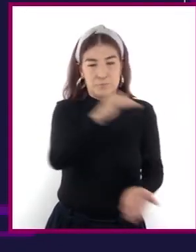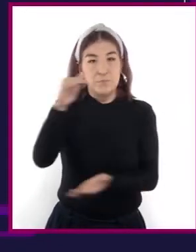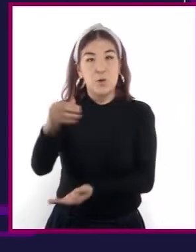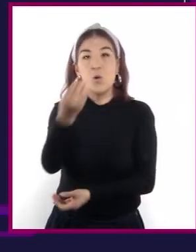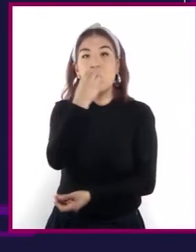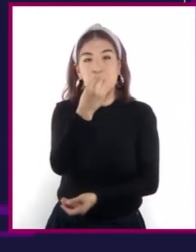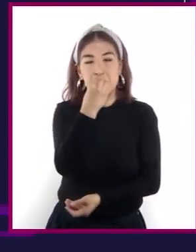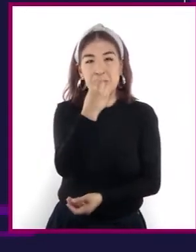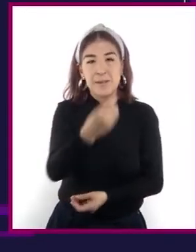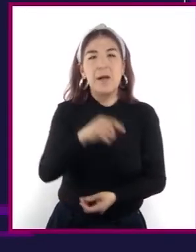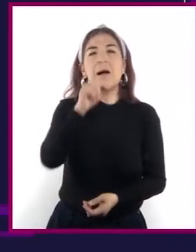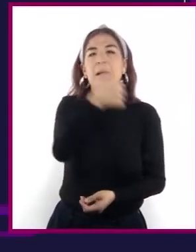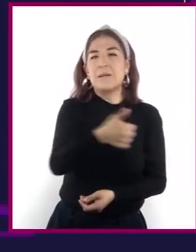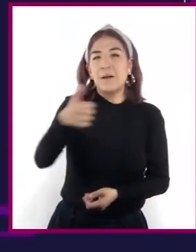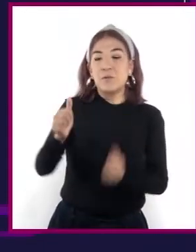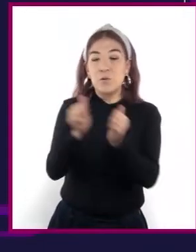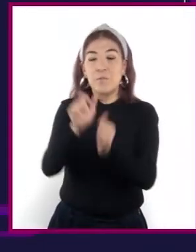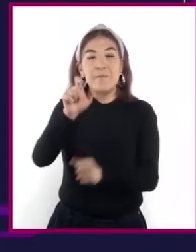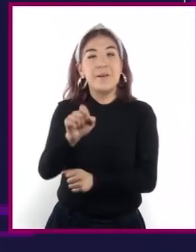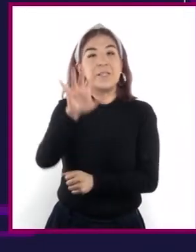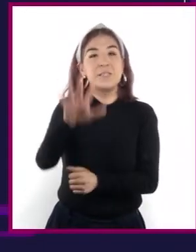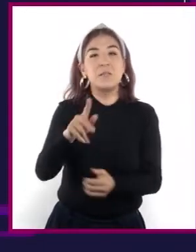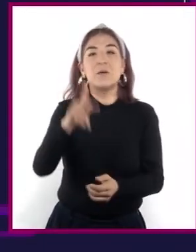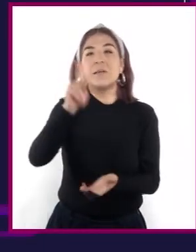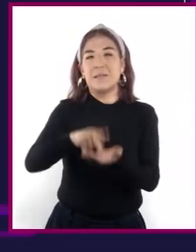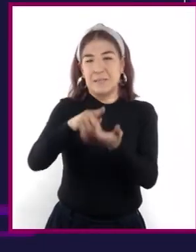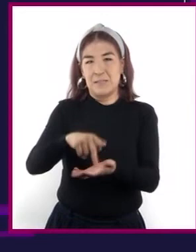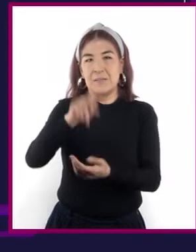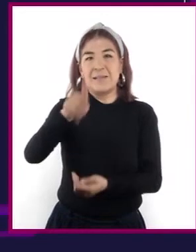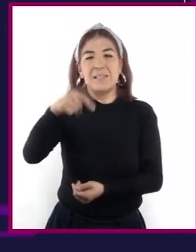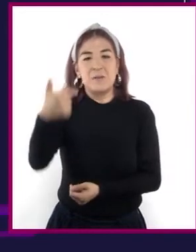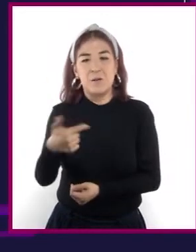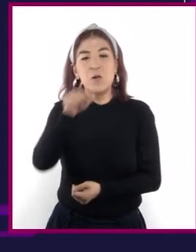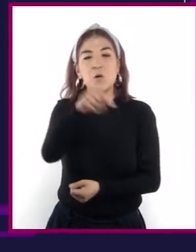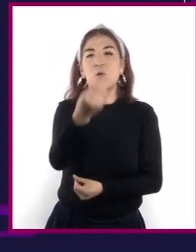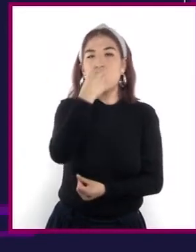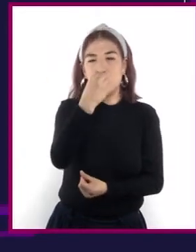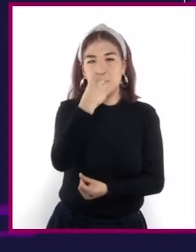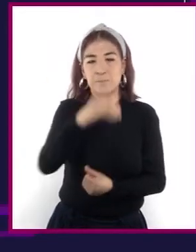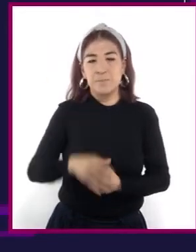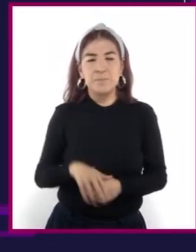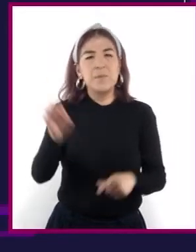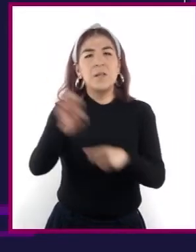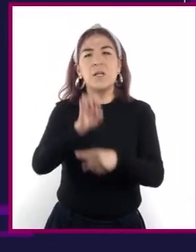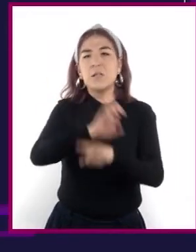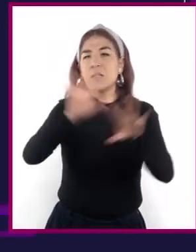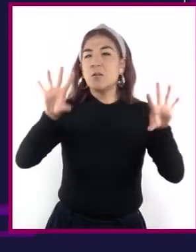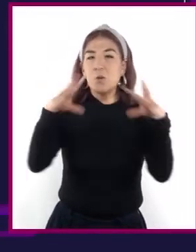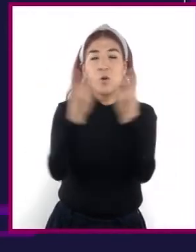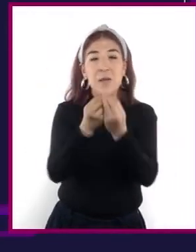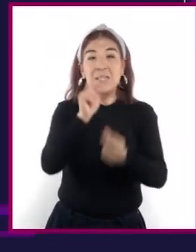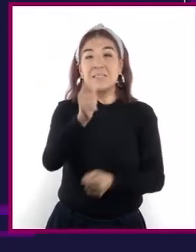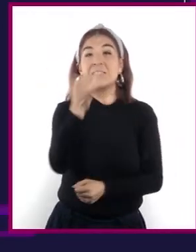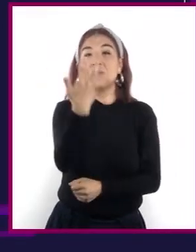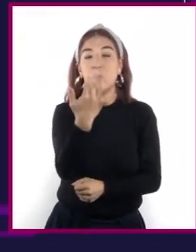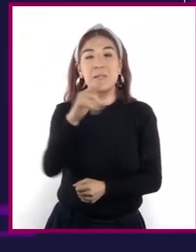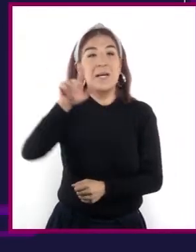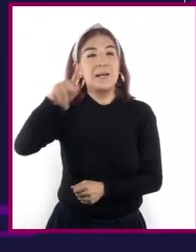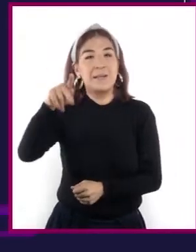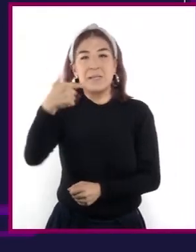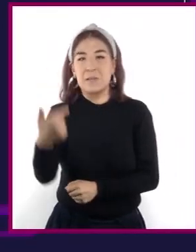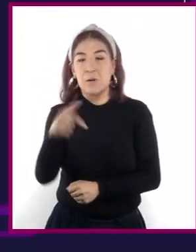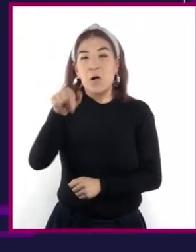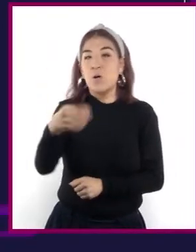alimento, cada uno con 25 kilogramos de alimento. Entonces, en total se tienen 50 kilogramos de